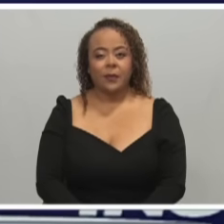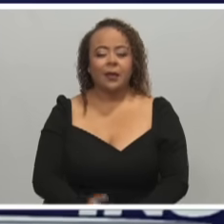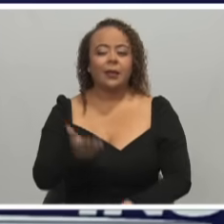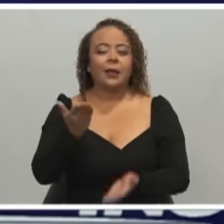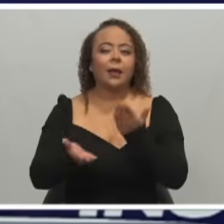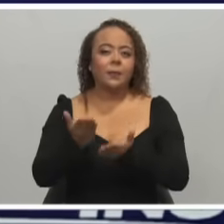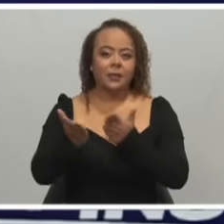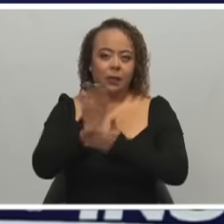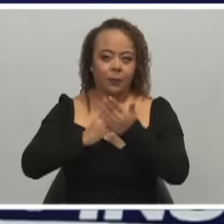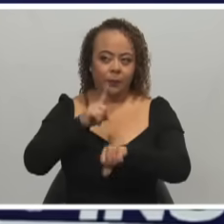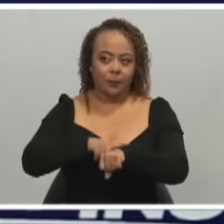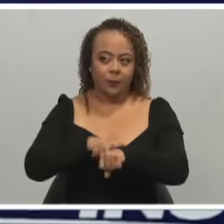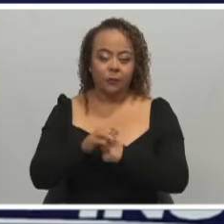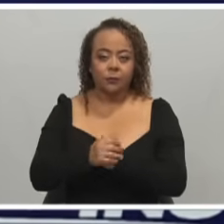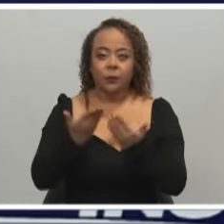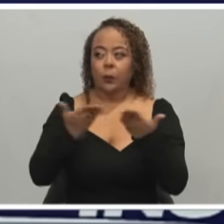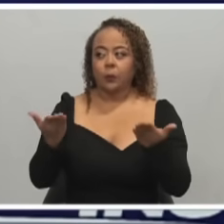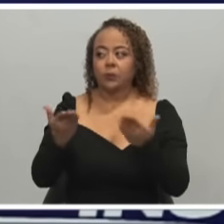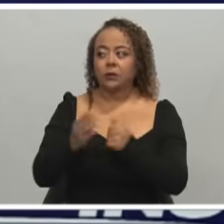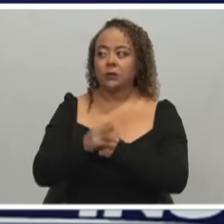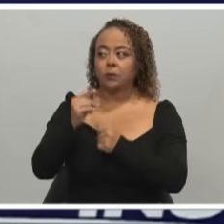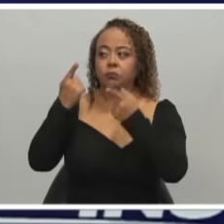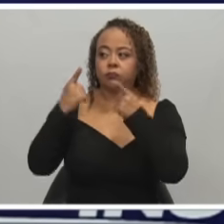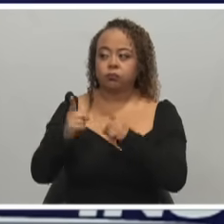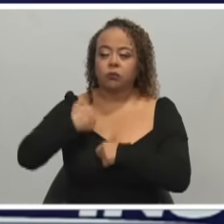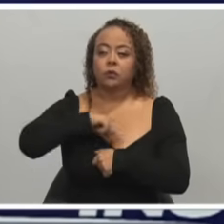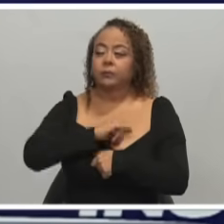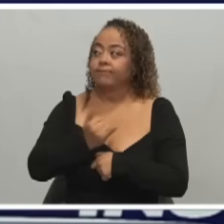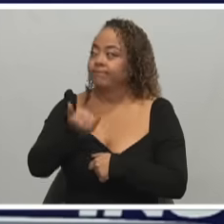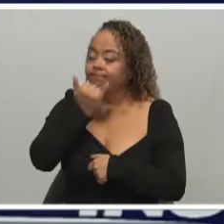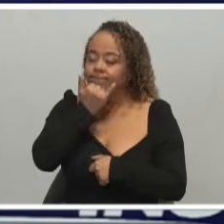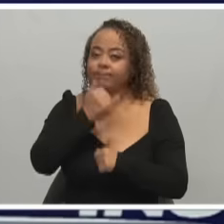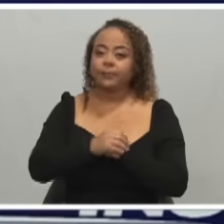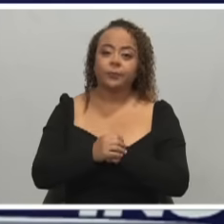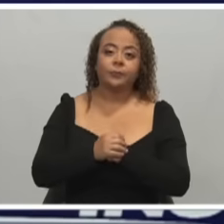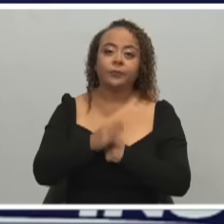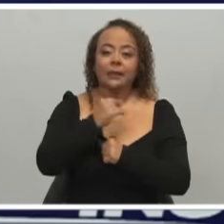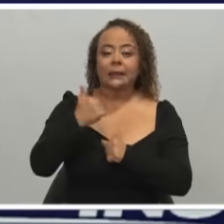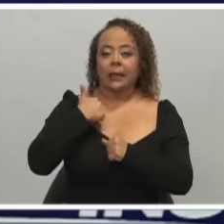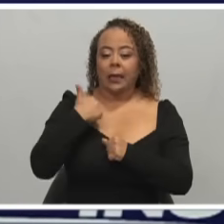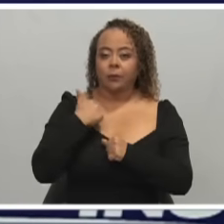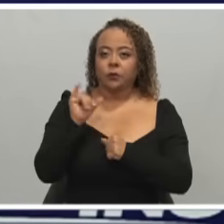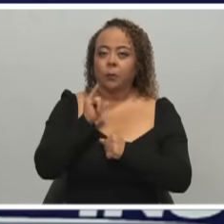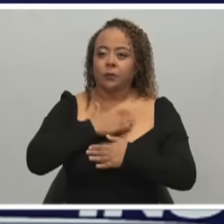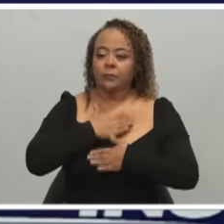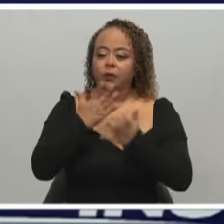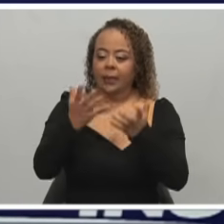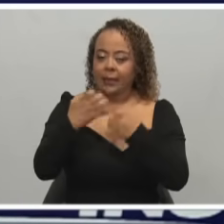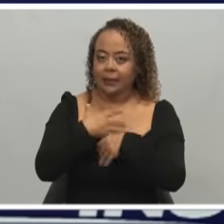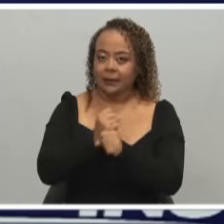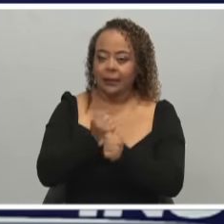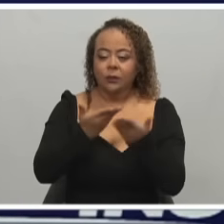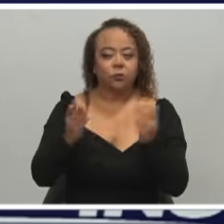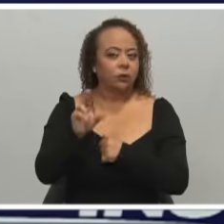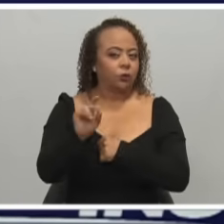momento las cosas no nos salgan que cometamos errores que que tengamos la predisposición de querer hacerlo y las cosas no